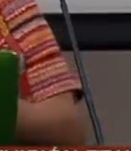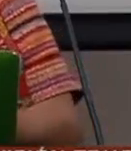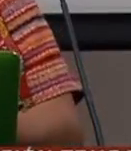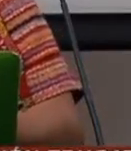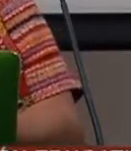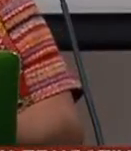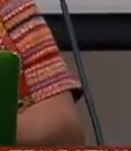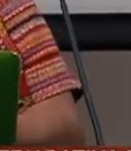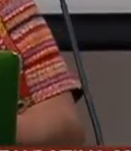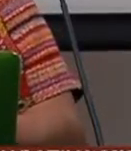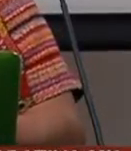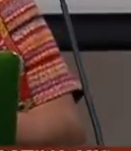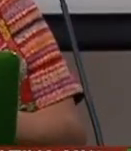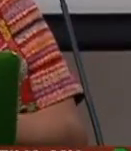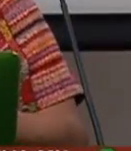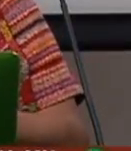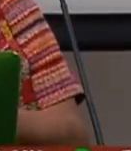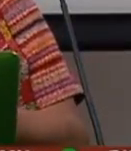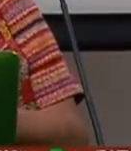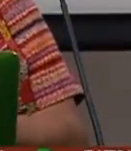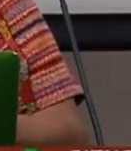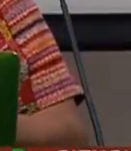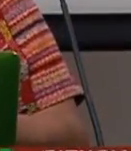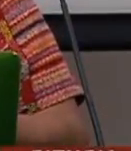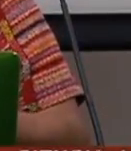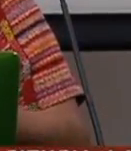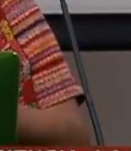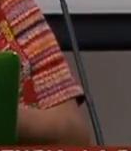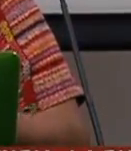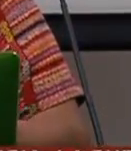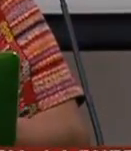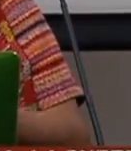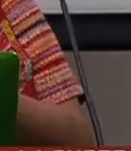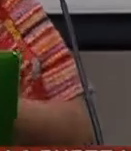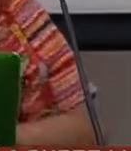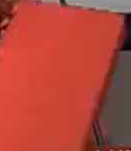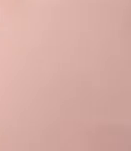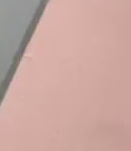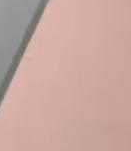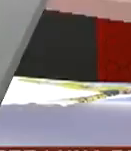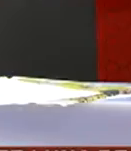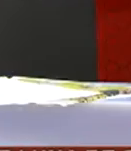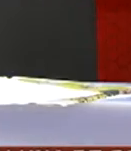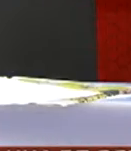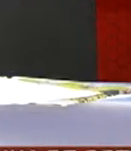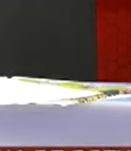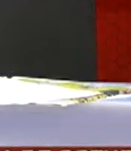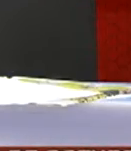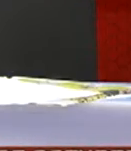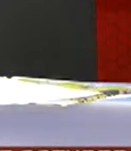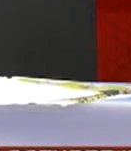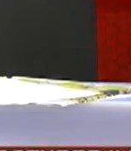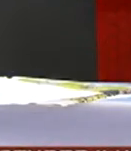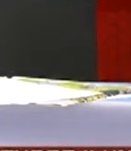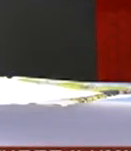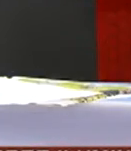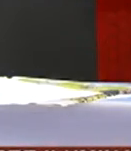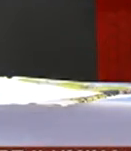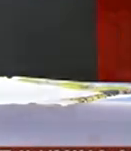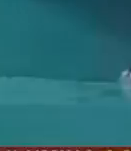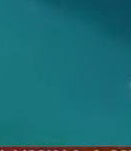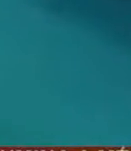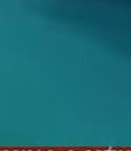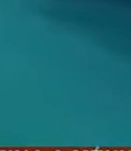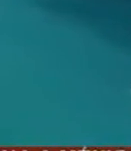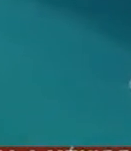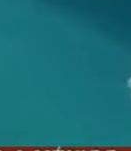creciendo al lado de un impacto de investigación técnica científica. De acuerdo con el índice